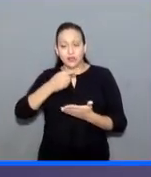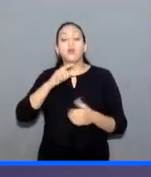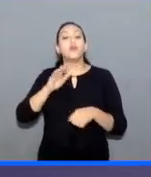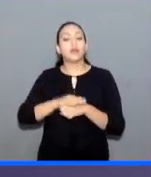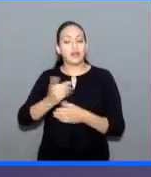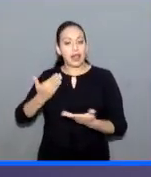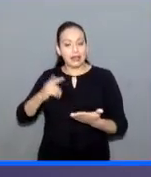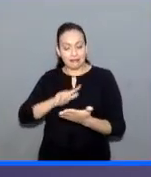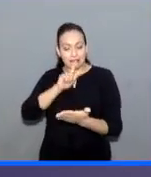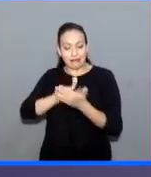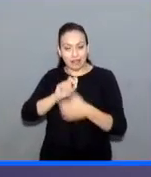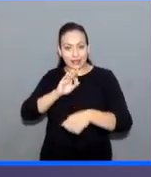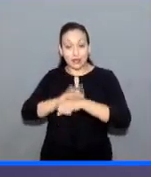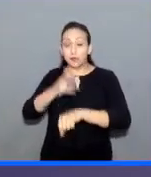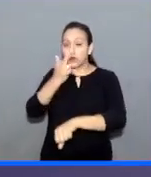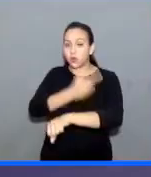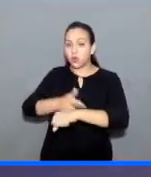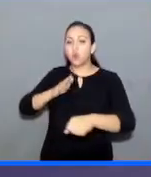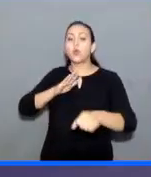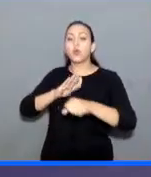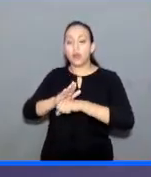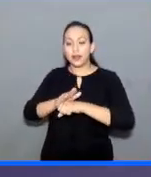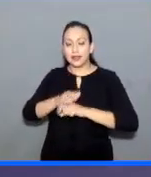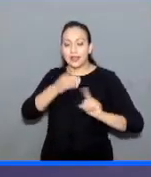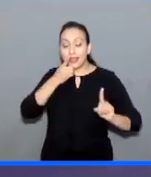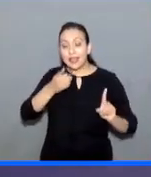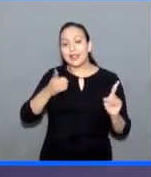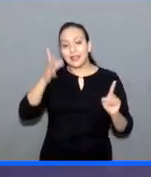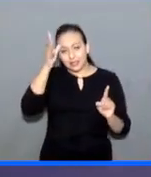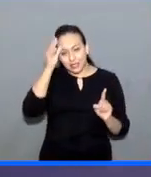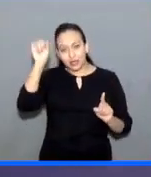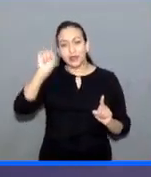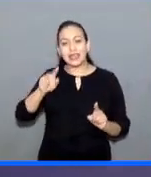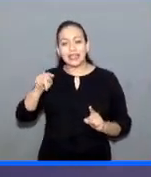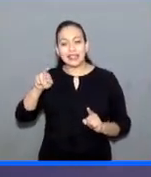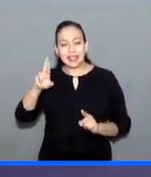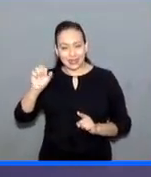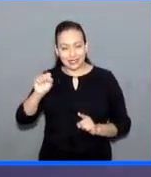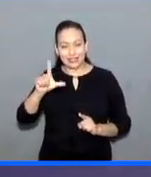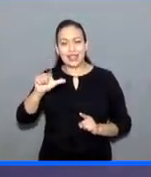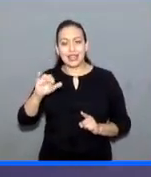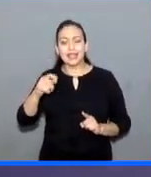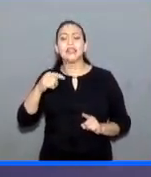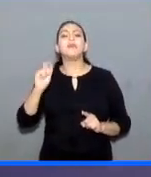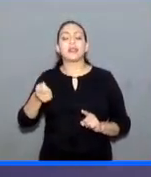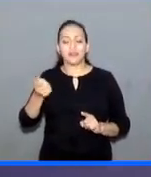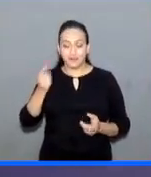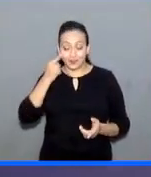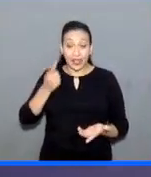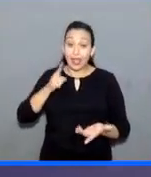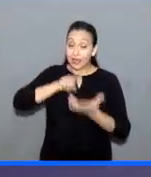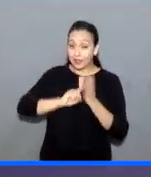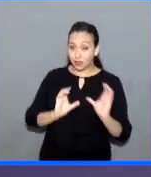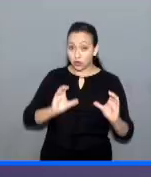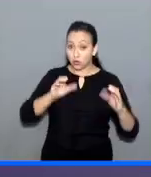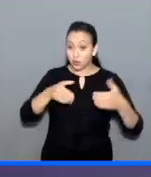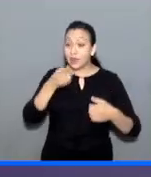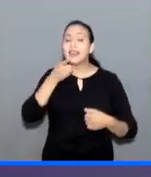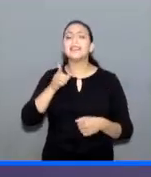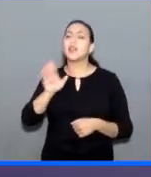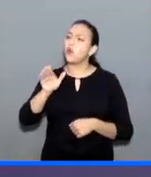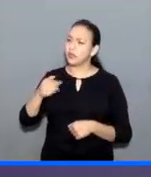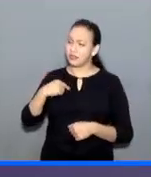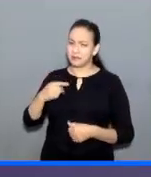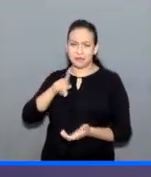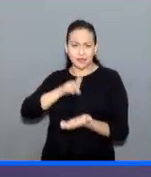modifica la figura del interés legítimo. Consideró que las y los niños de la comunidad, quienes reclamaban la protección de su derecho a un